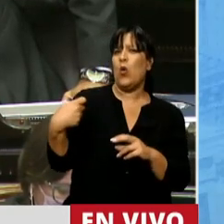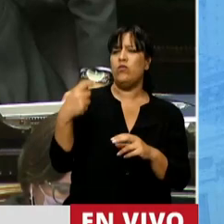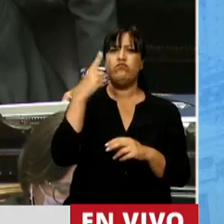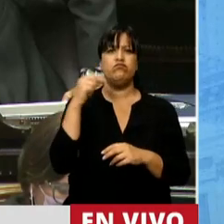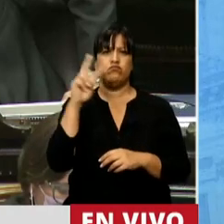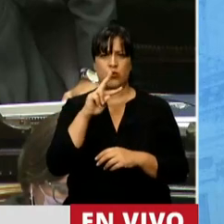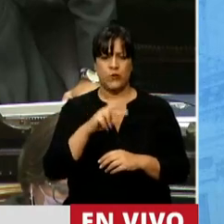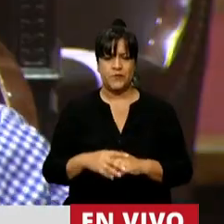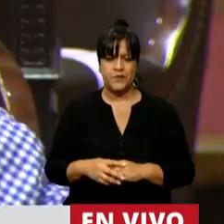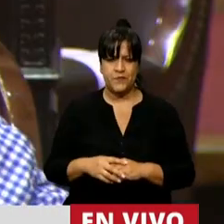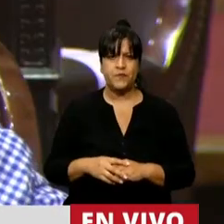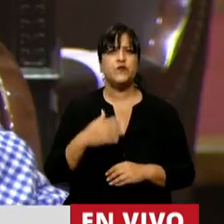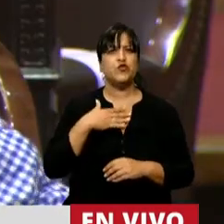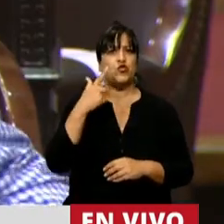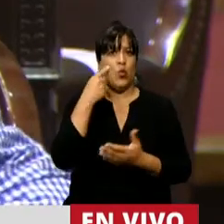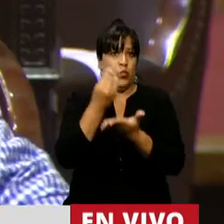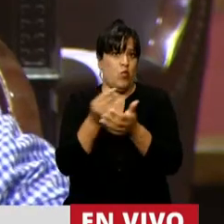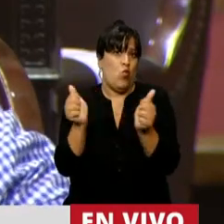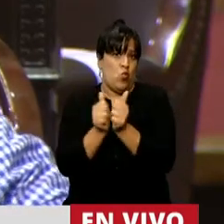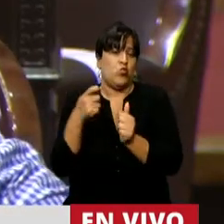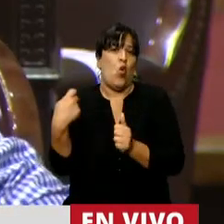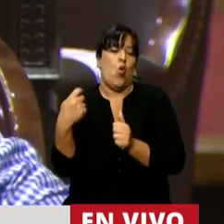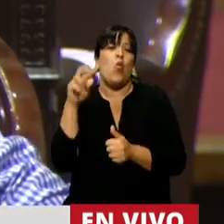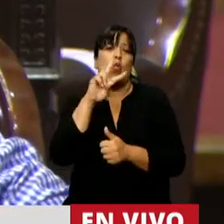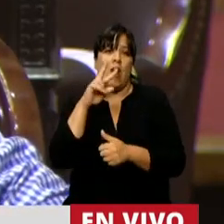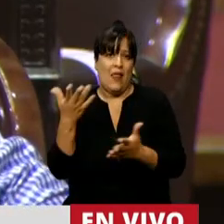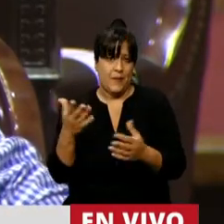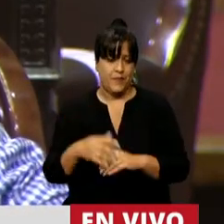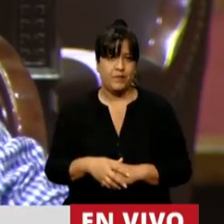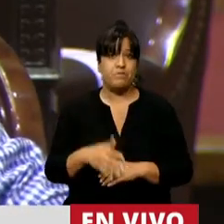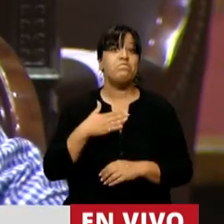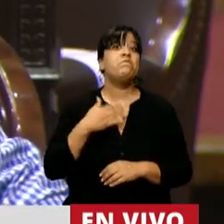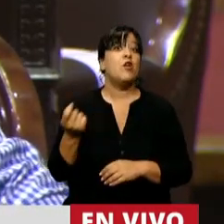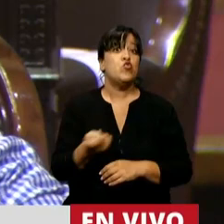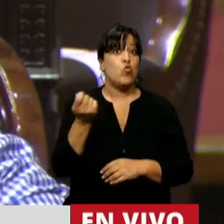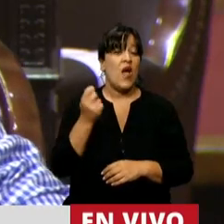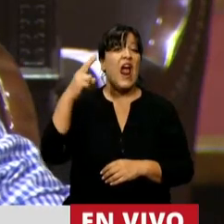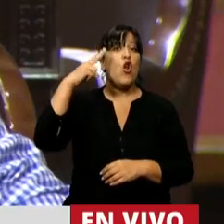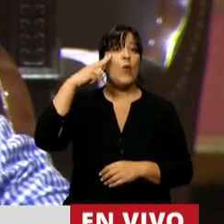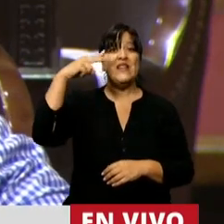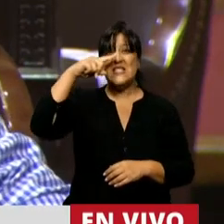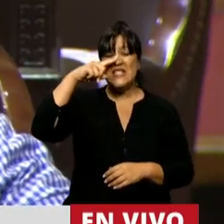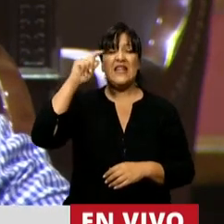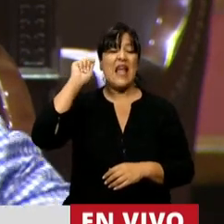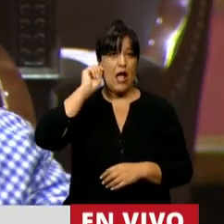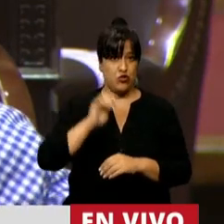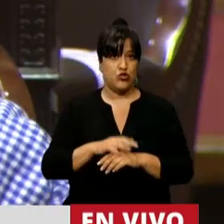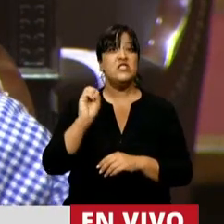jubiladas, yo vivo con una jubilada, es mi suegra, tiene 97 años, se llama